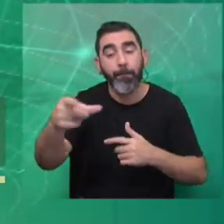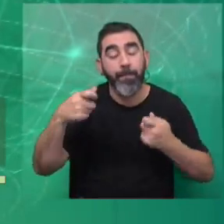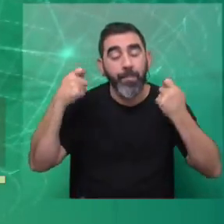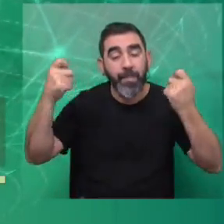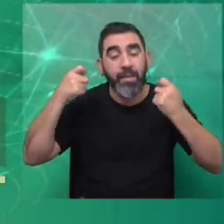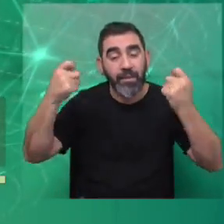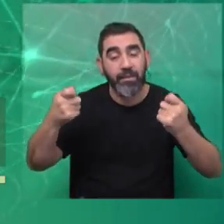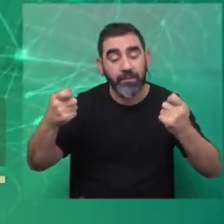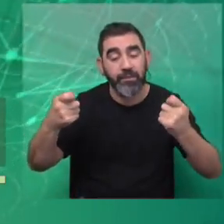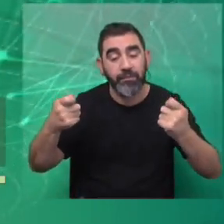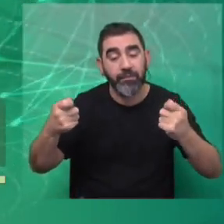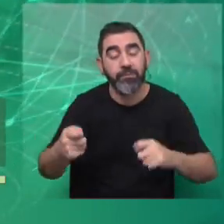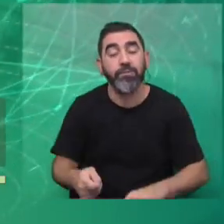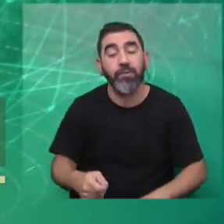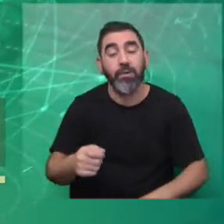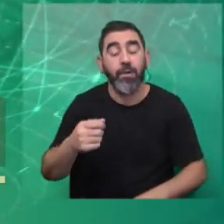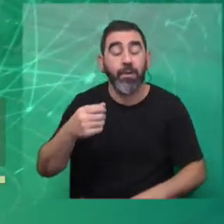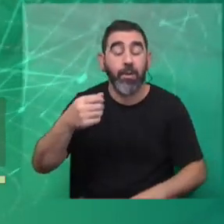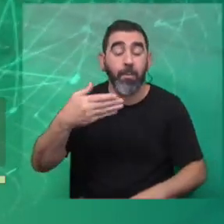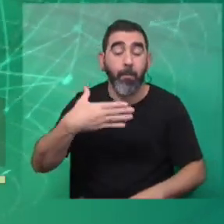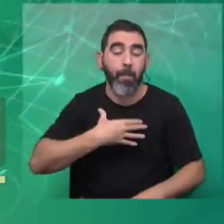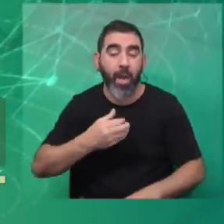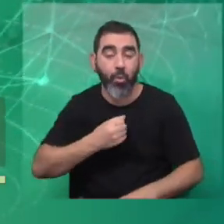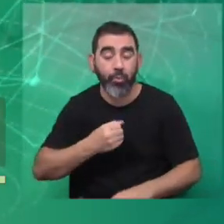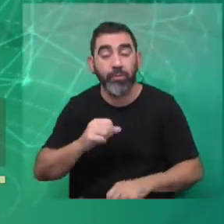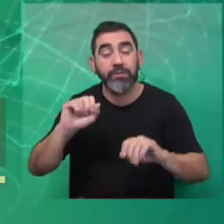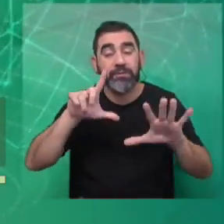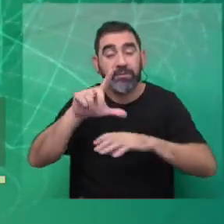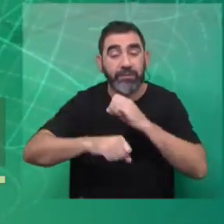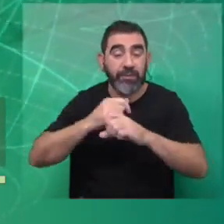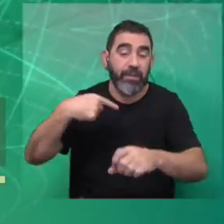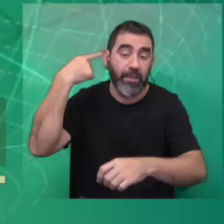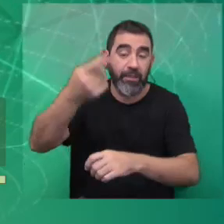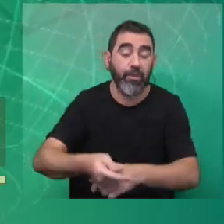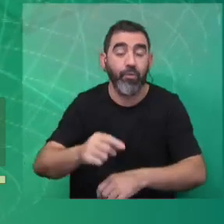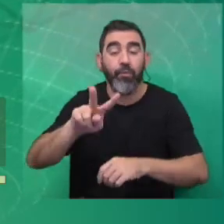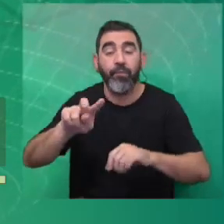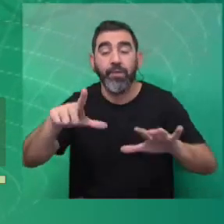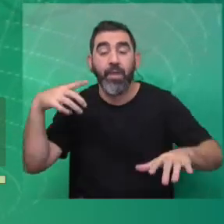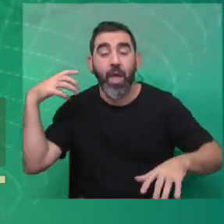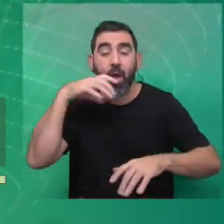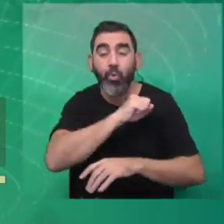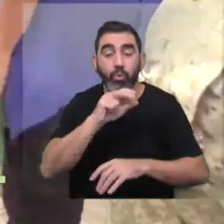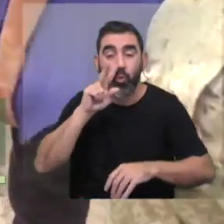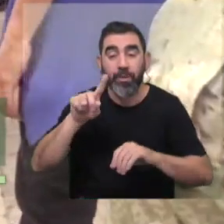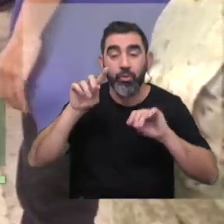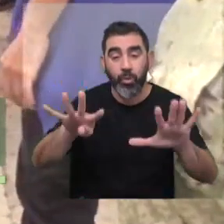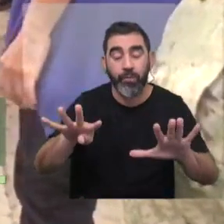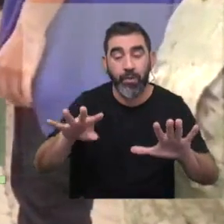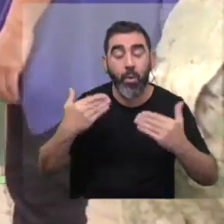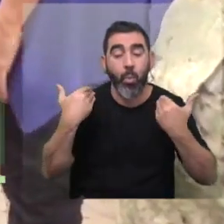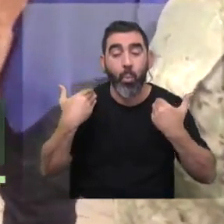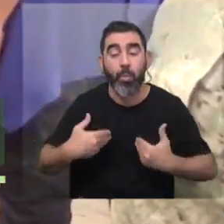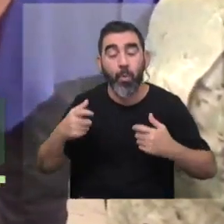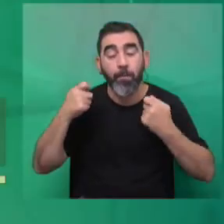partido comunista revolucionario Ricardo blanco valiente más de 7 años después el 27 de agosto de 2019 fue encontrado el